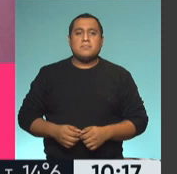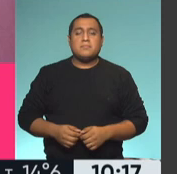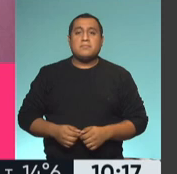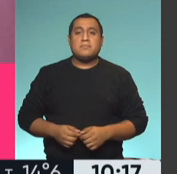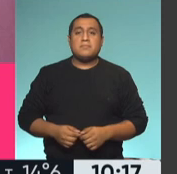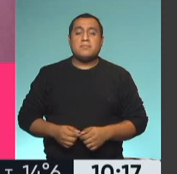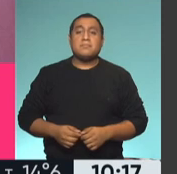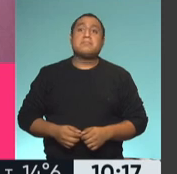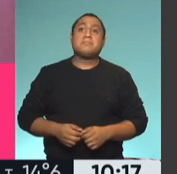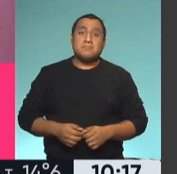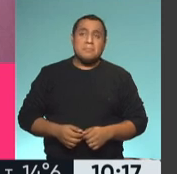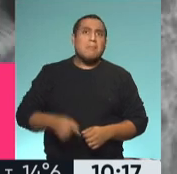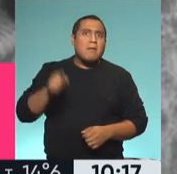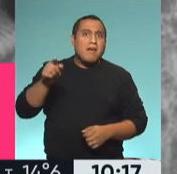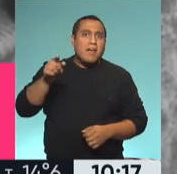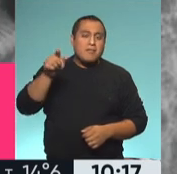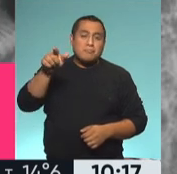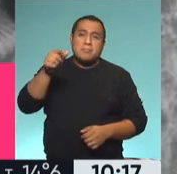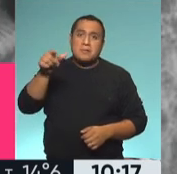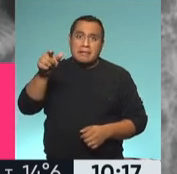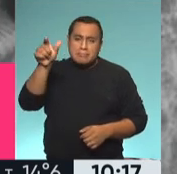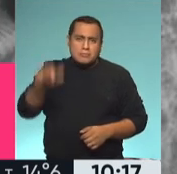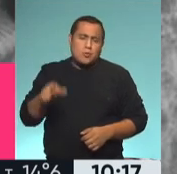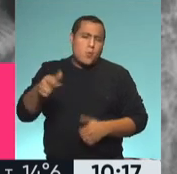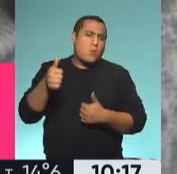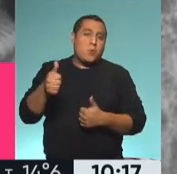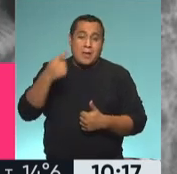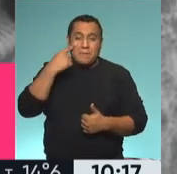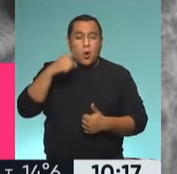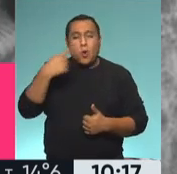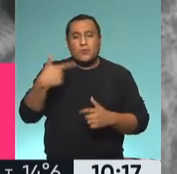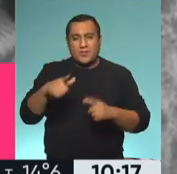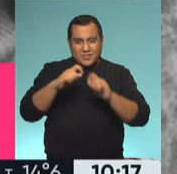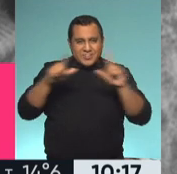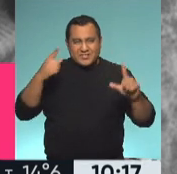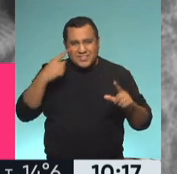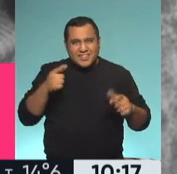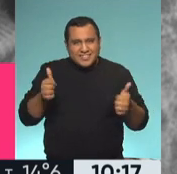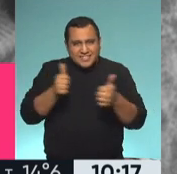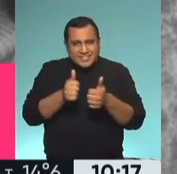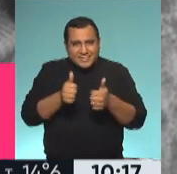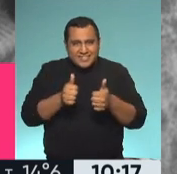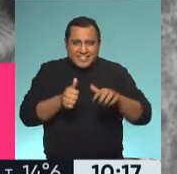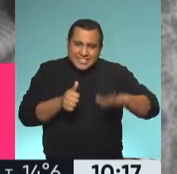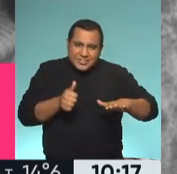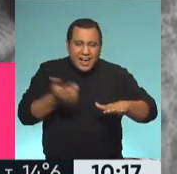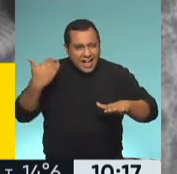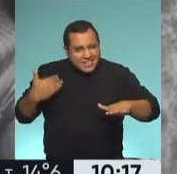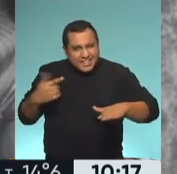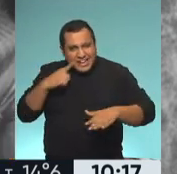Chaplin, el grande. Vemos otro videíto. Ahí está con el pibe que hablábamos hoy con Gaby.